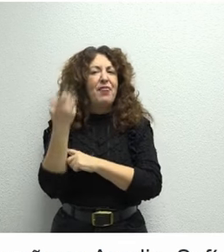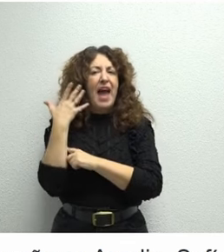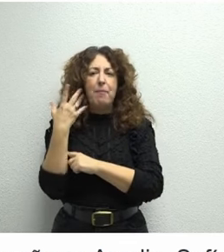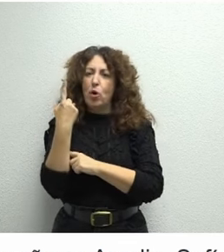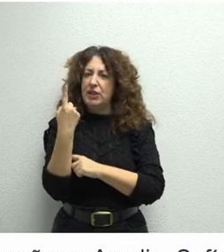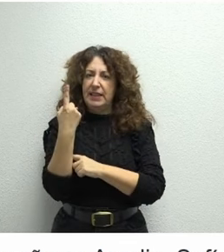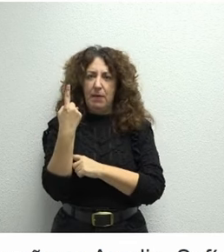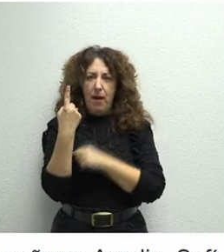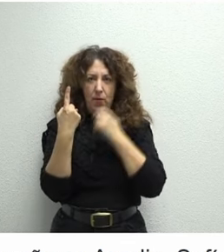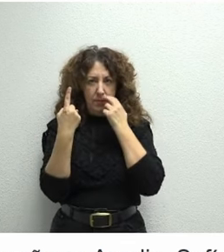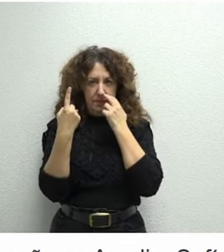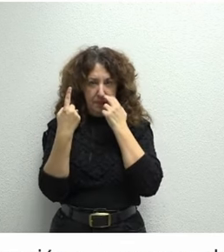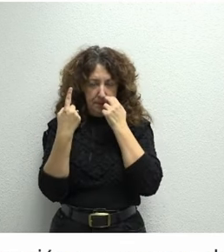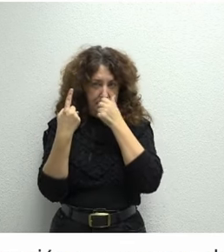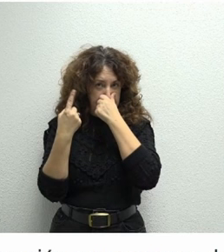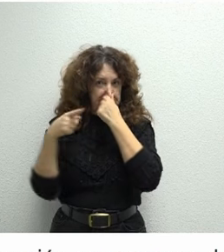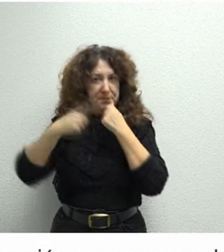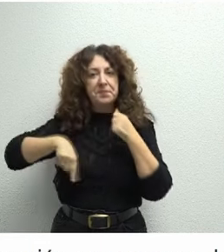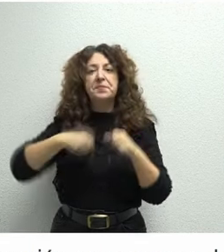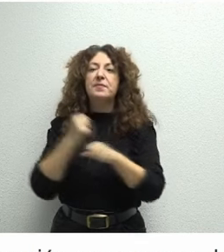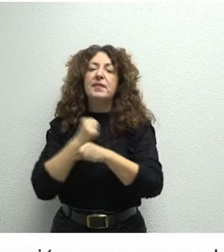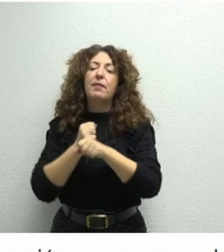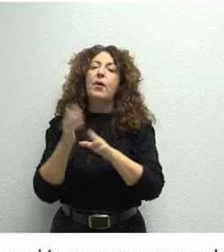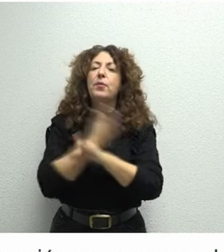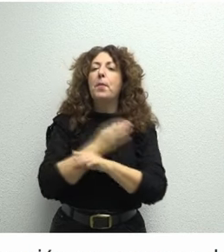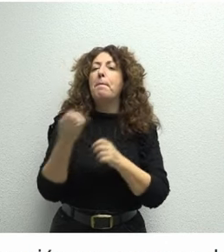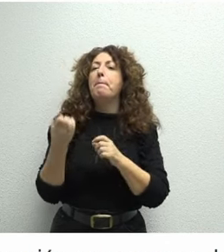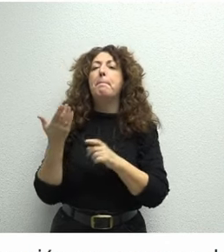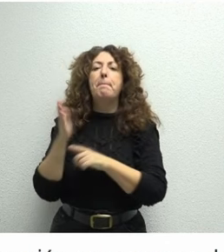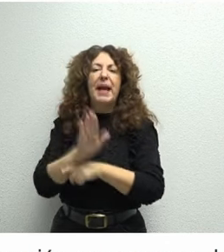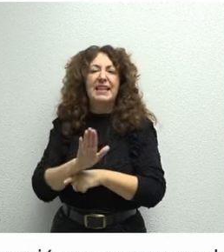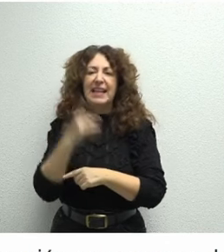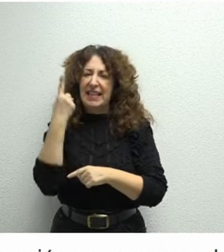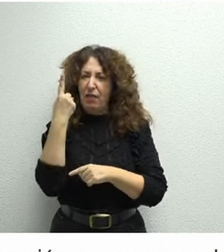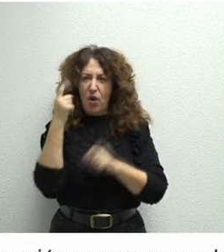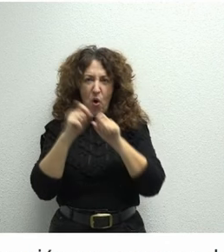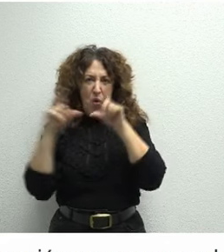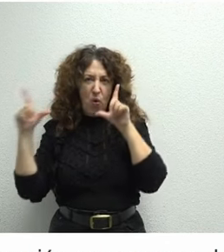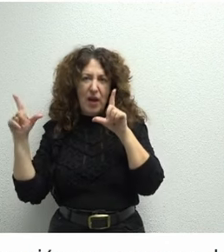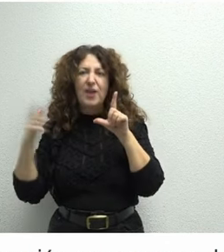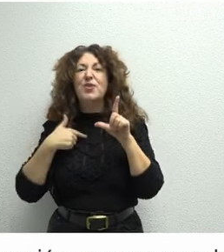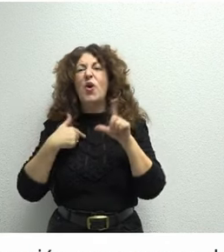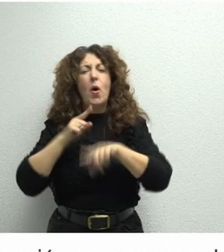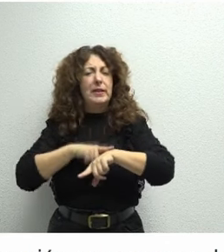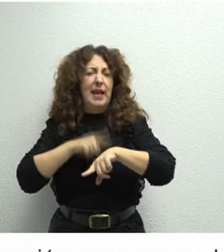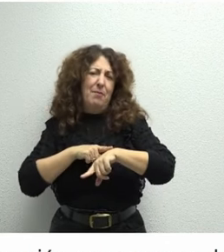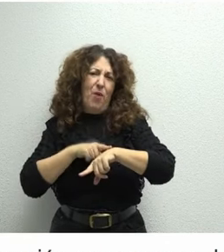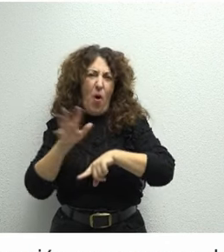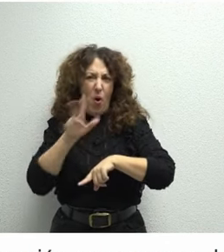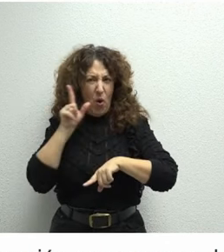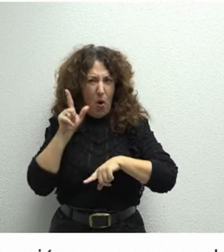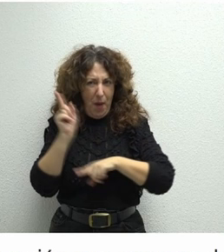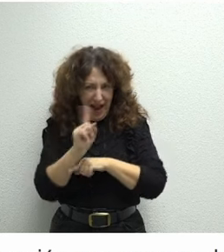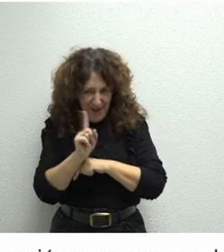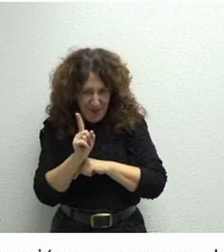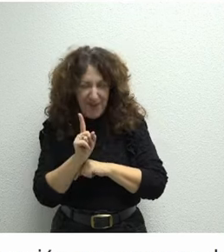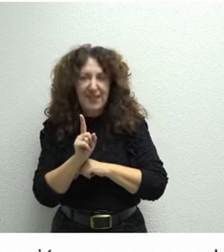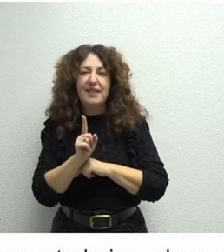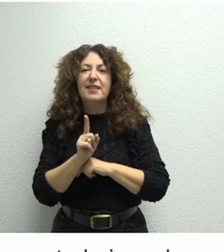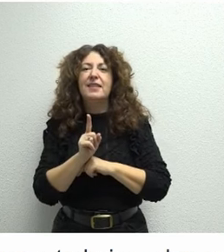no lo hemos trabajado previamente y vamos a hacer una sola presentación yo no voy a robar mucho tiempo pero